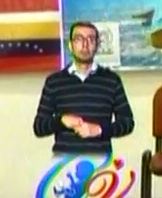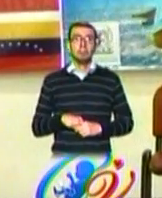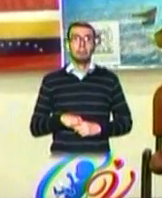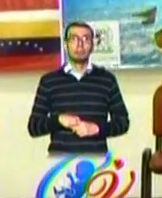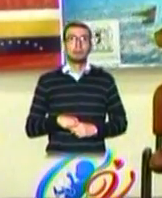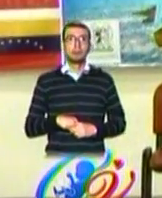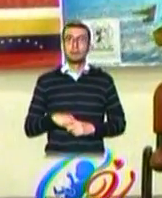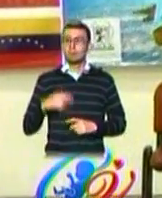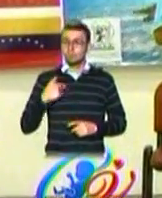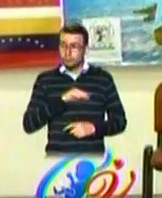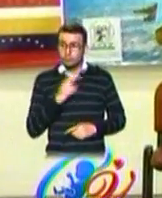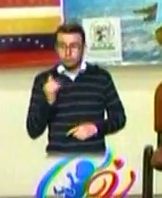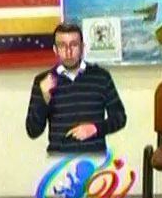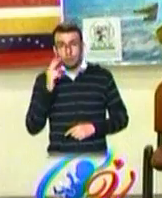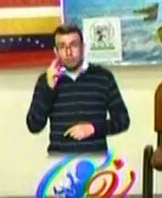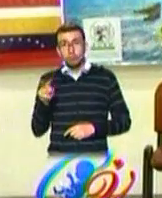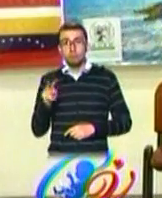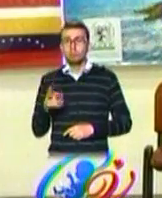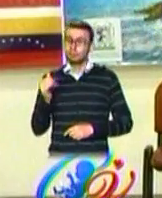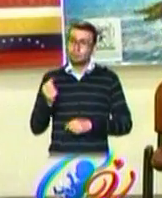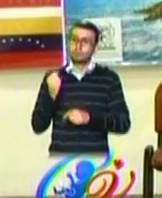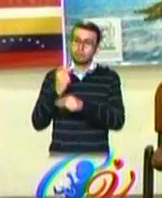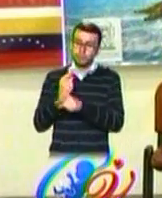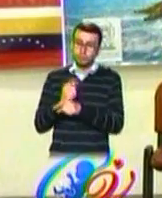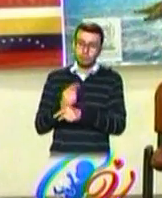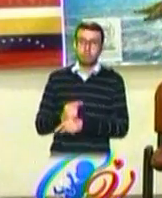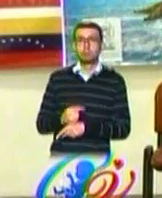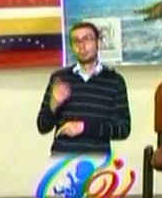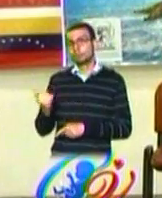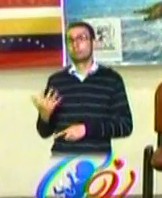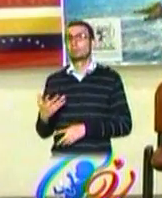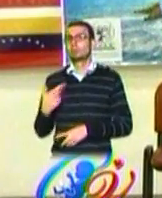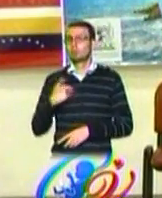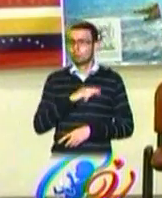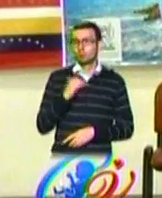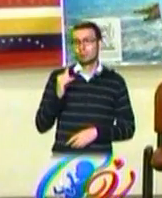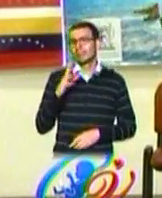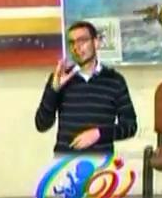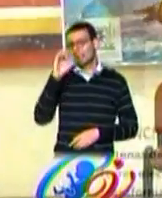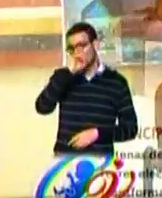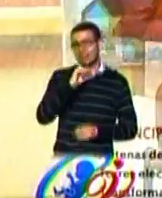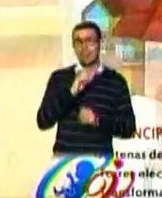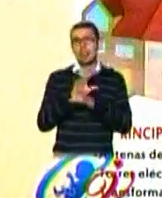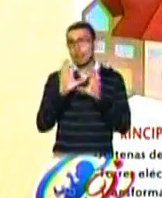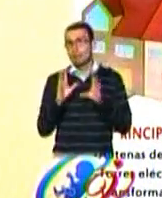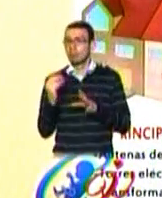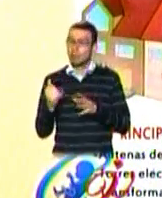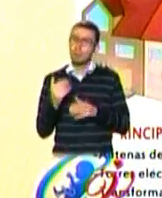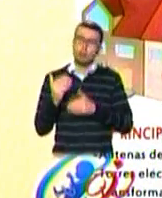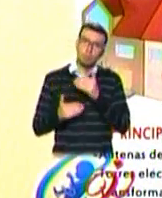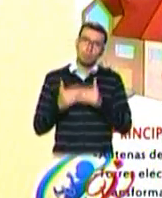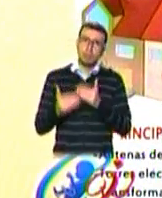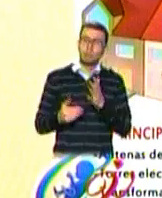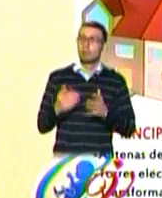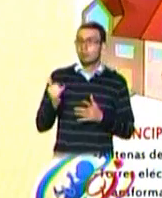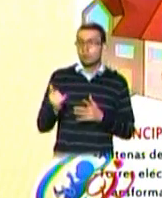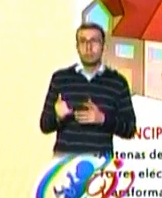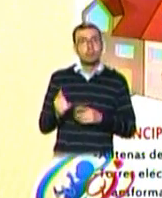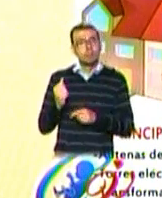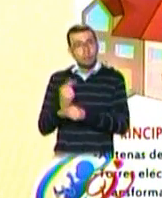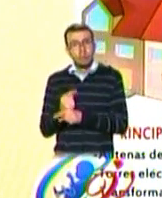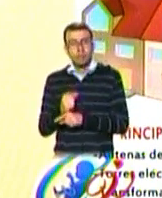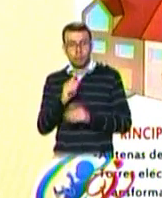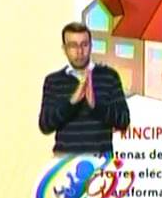Hemos visto los factores contaminantes. Nosotros tenemos que tener claro todos estos procesos. Esto está explicado muy bien en el libro, para